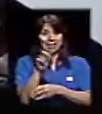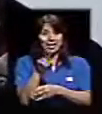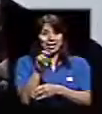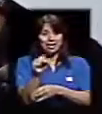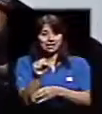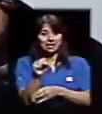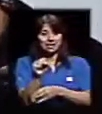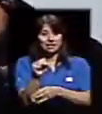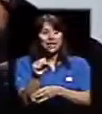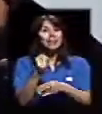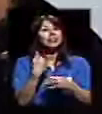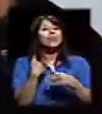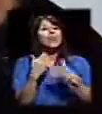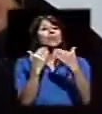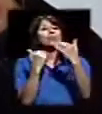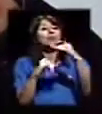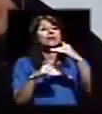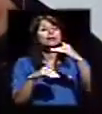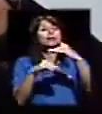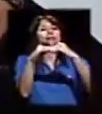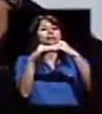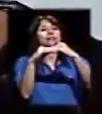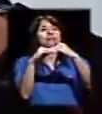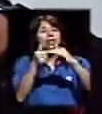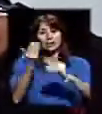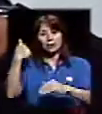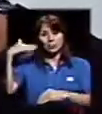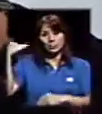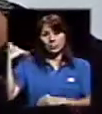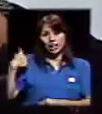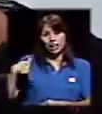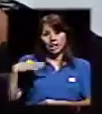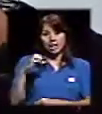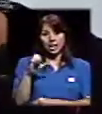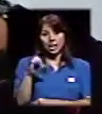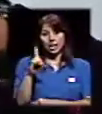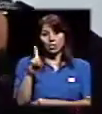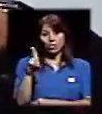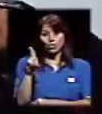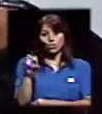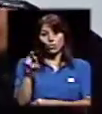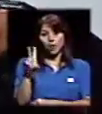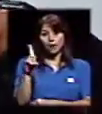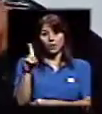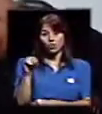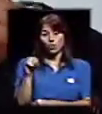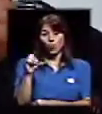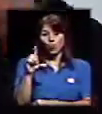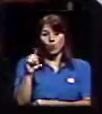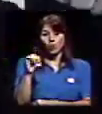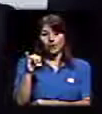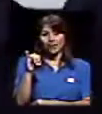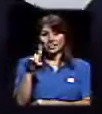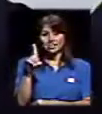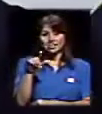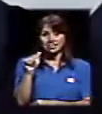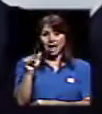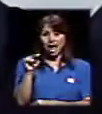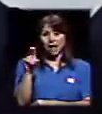Digamos, don Eduardo Lizano, en algún momento en su primera gestión en el banco, se sintió muy complacido